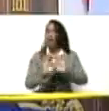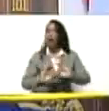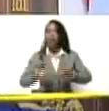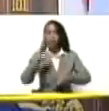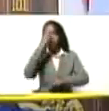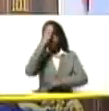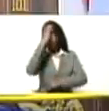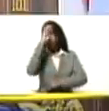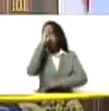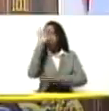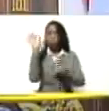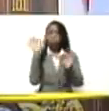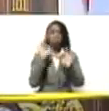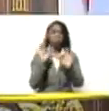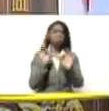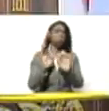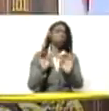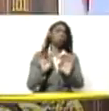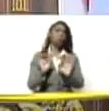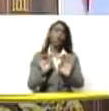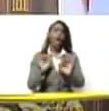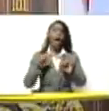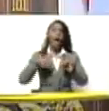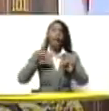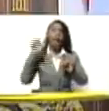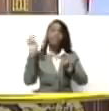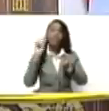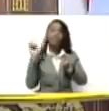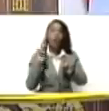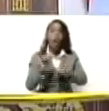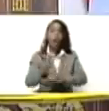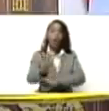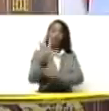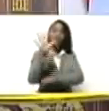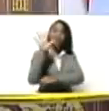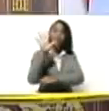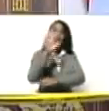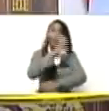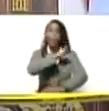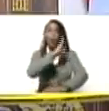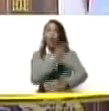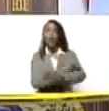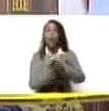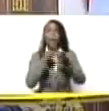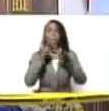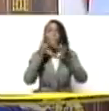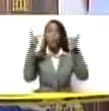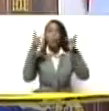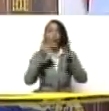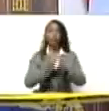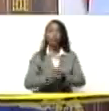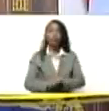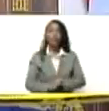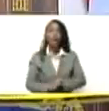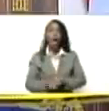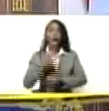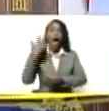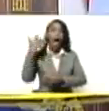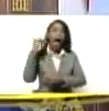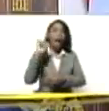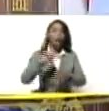indignada de la delegación de venezuela ante méxico y va a provocar la ruptura de los diálogos